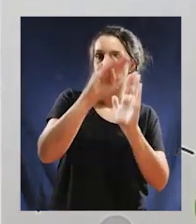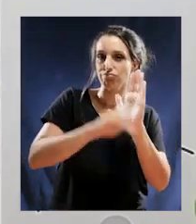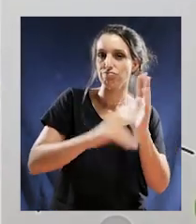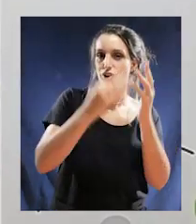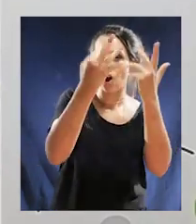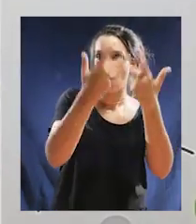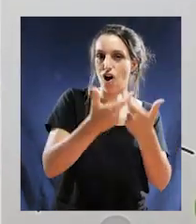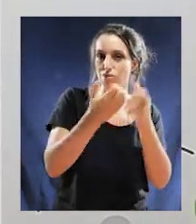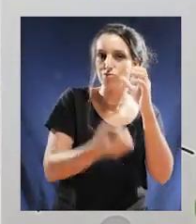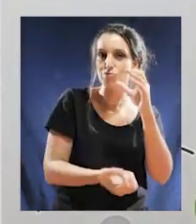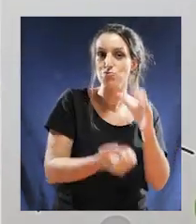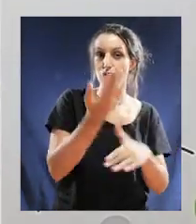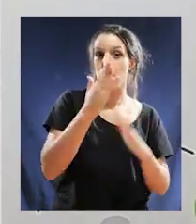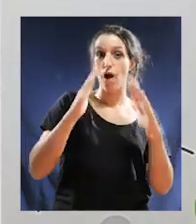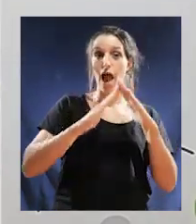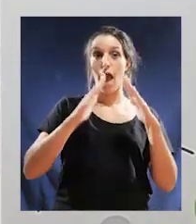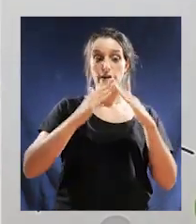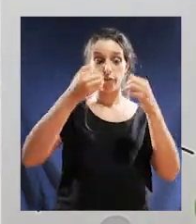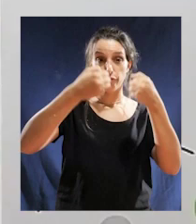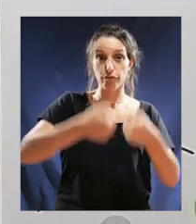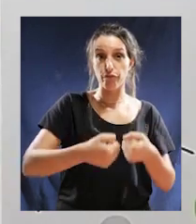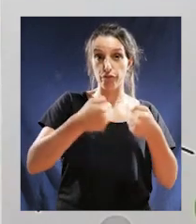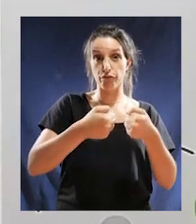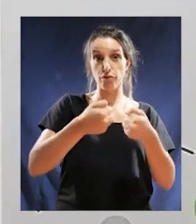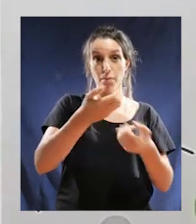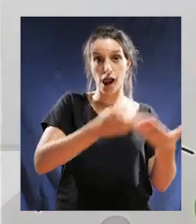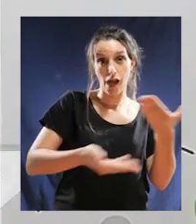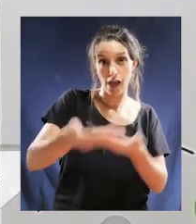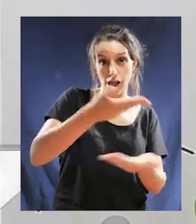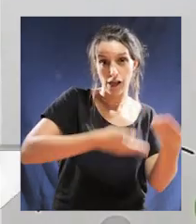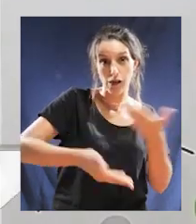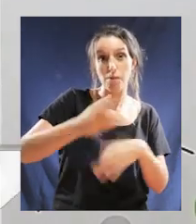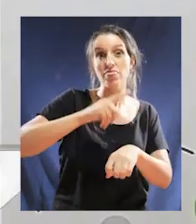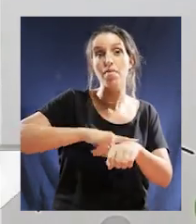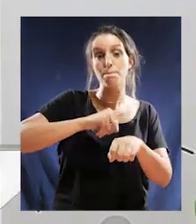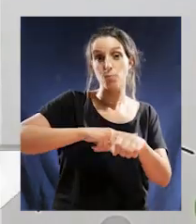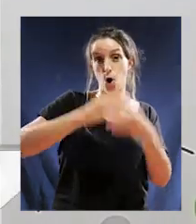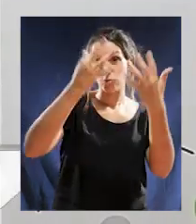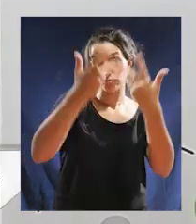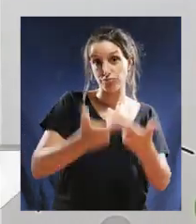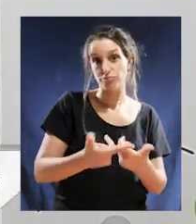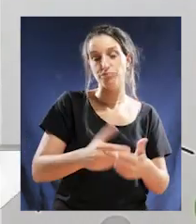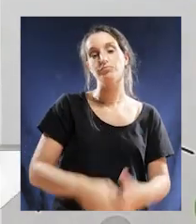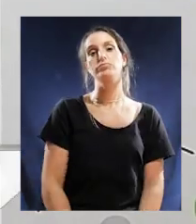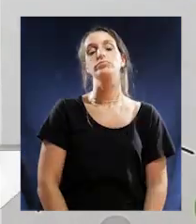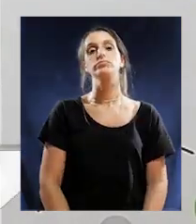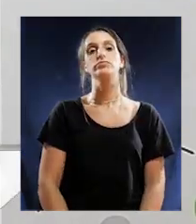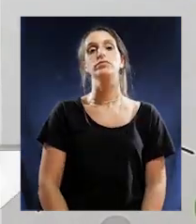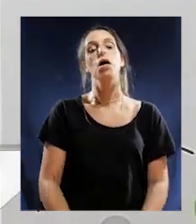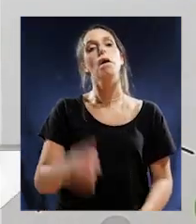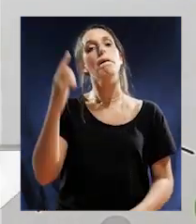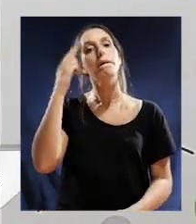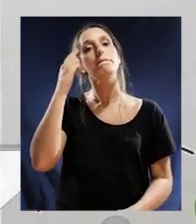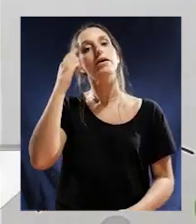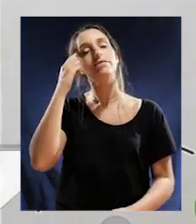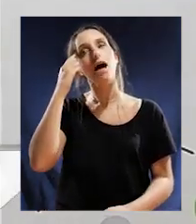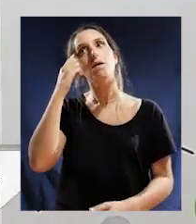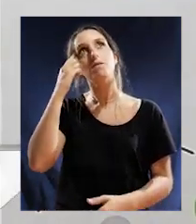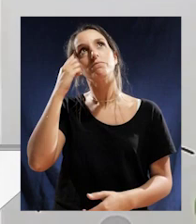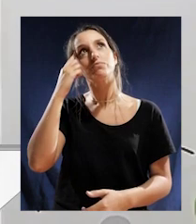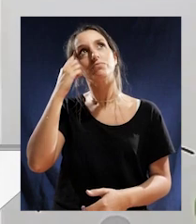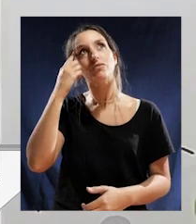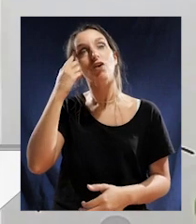instalar algunas rutinas instalar algunos ordenamientos del tiempo y pensaba mientras